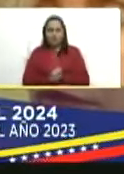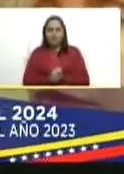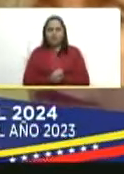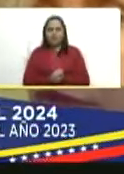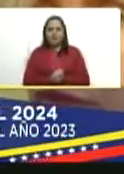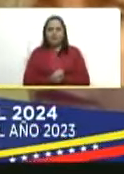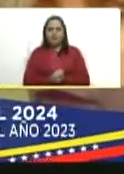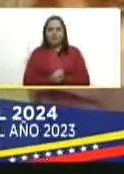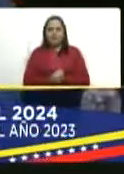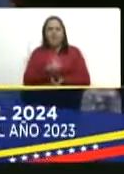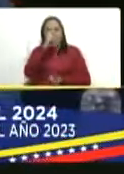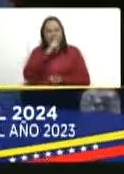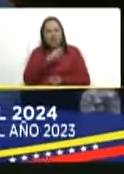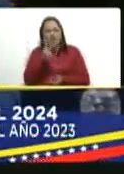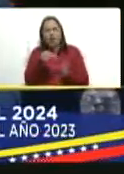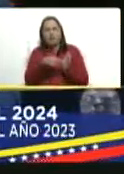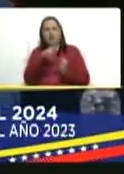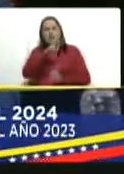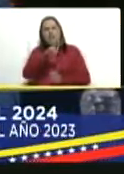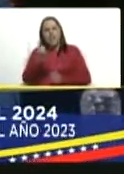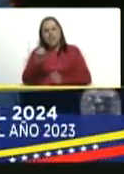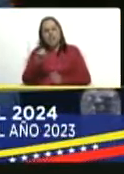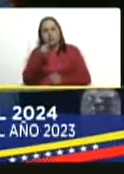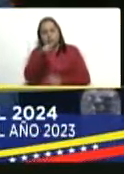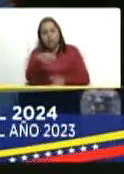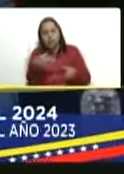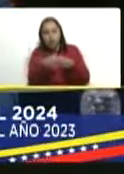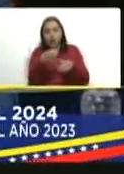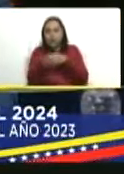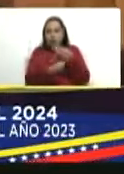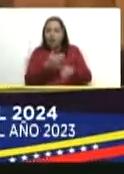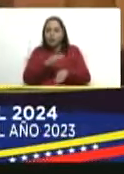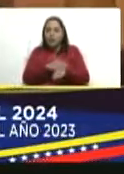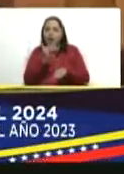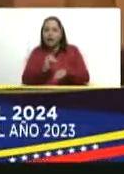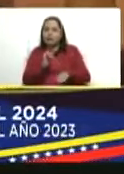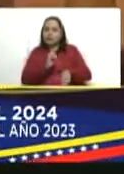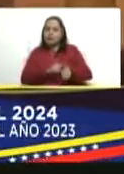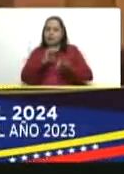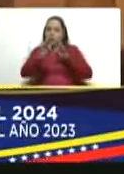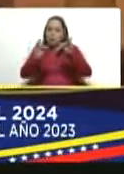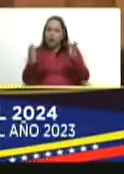Y ya en el 2020, esa reunión la hacíamos porque estábamos en plena pandemia.